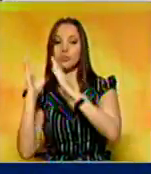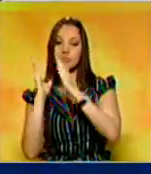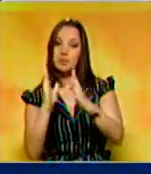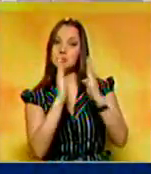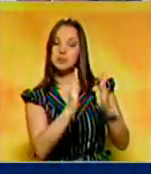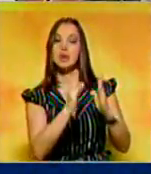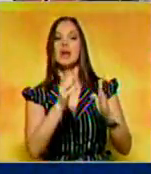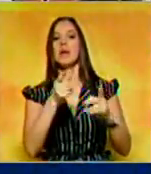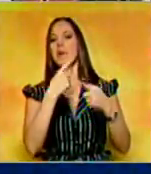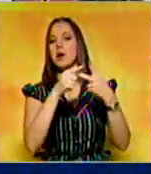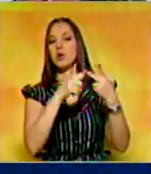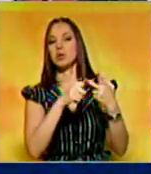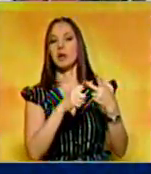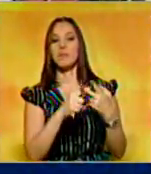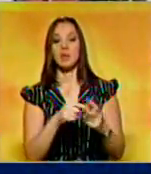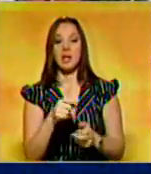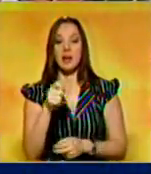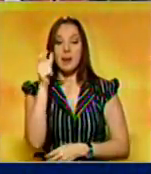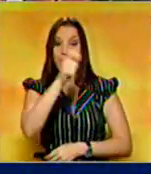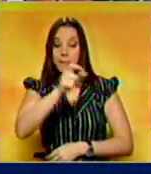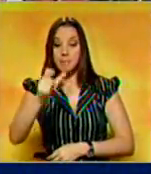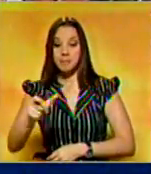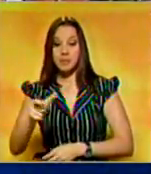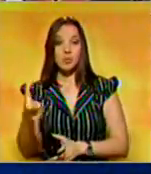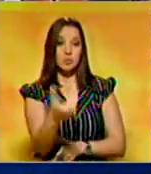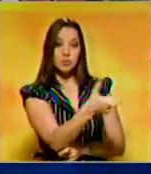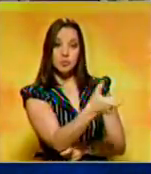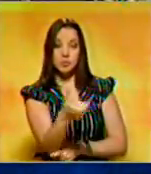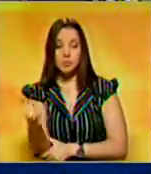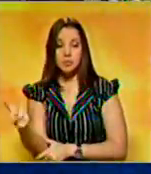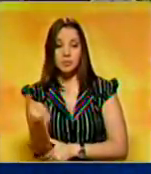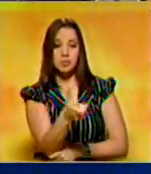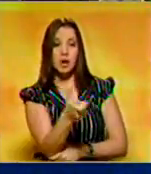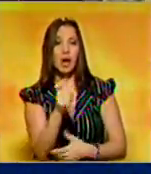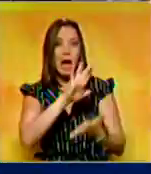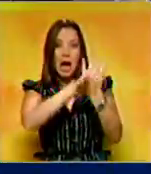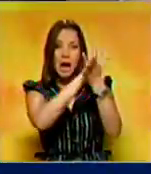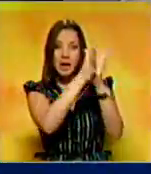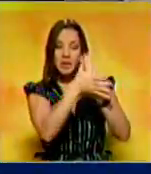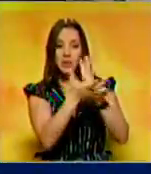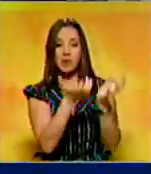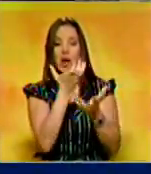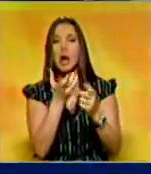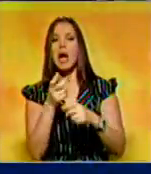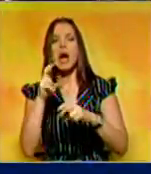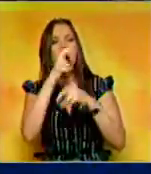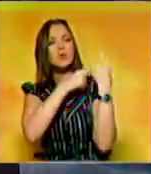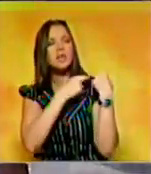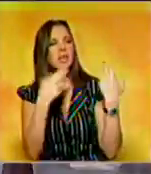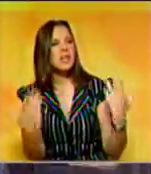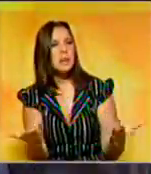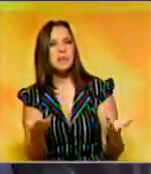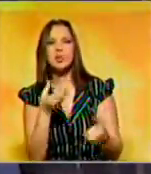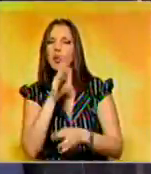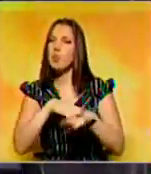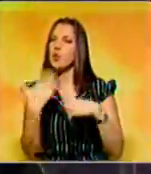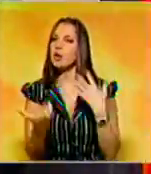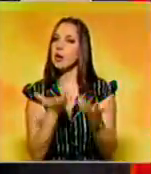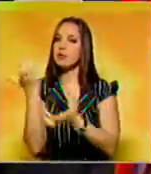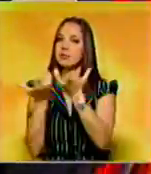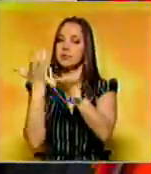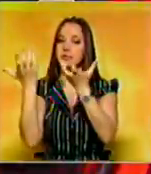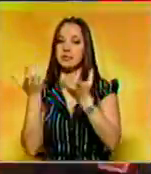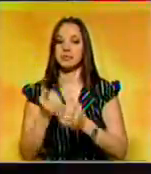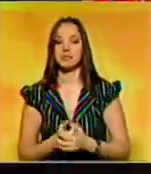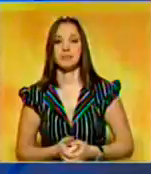damas y caballeros bomberos del distrito capital sofocaron las llamas autoridades investigan para determinar las causas de